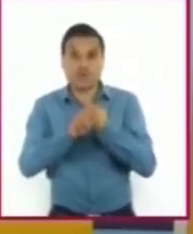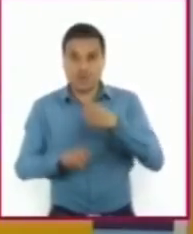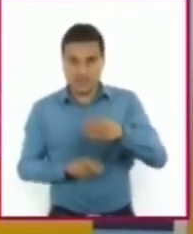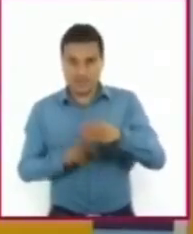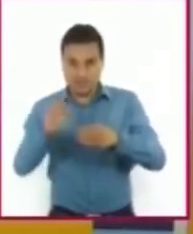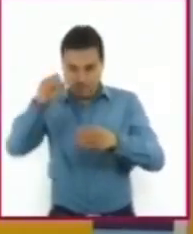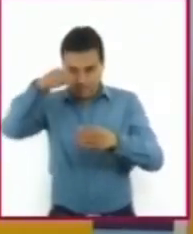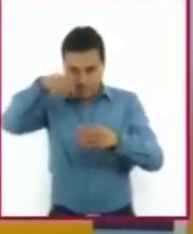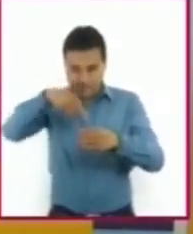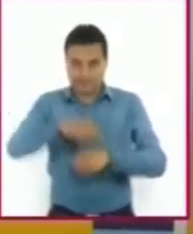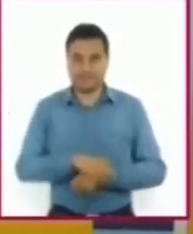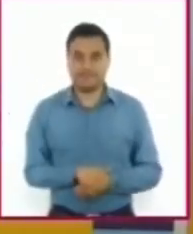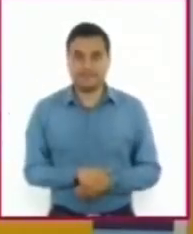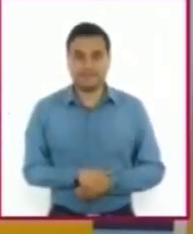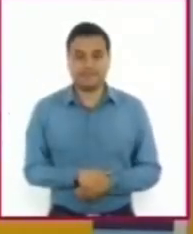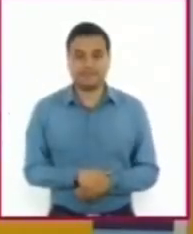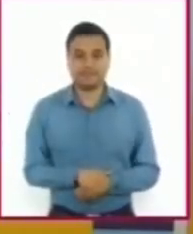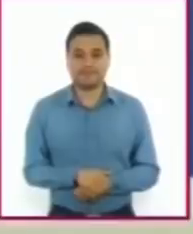Perfecto.